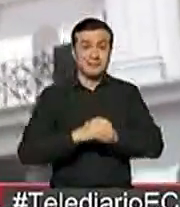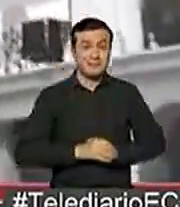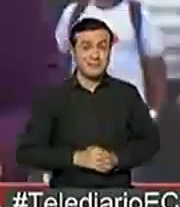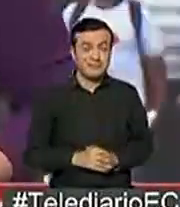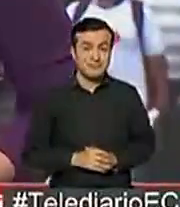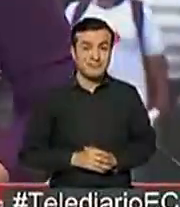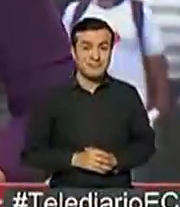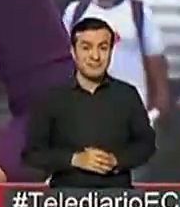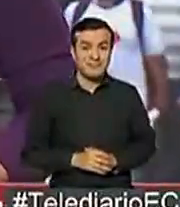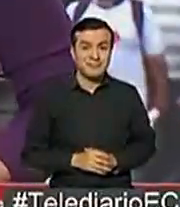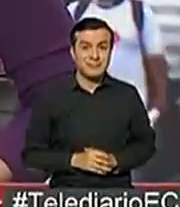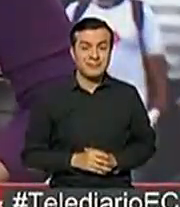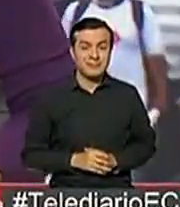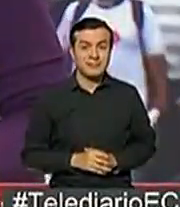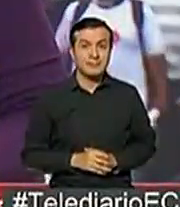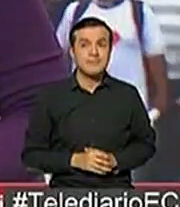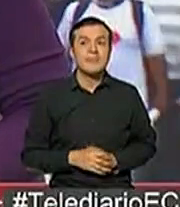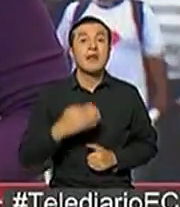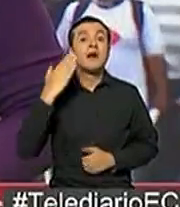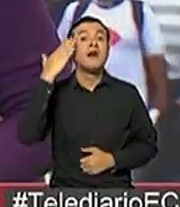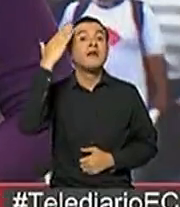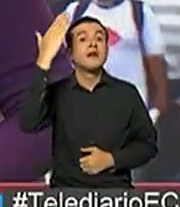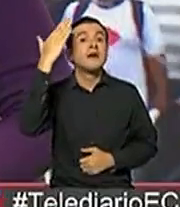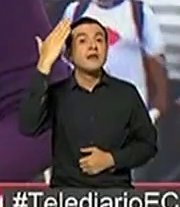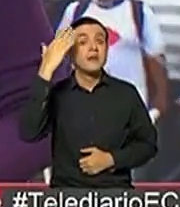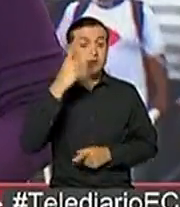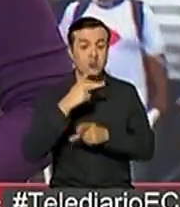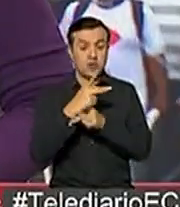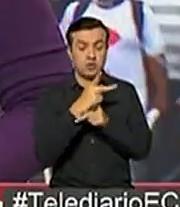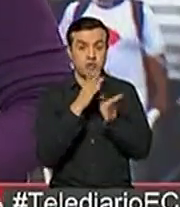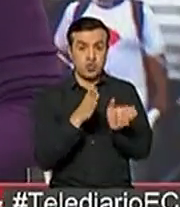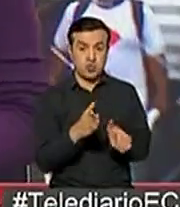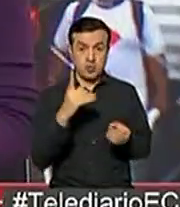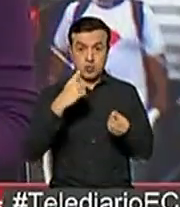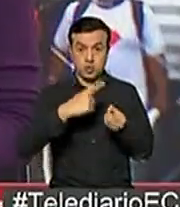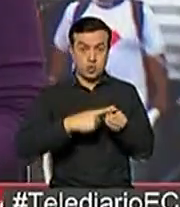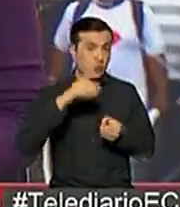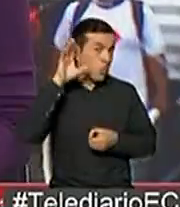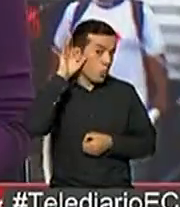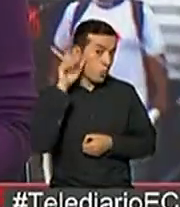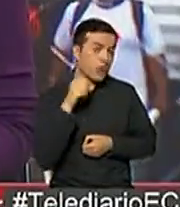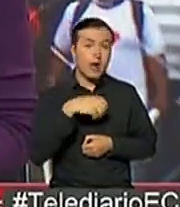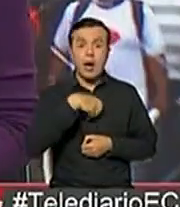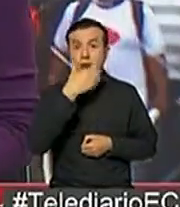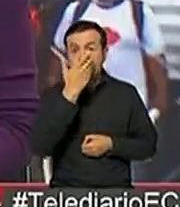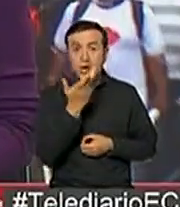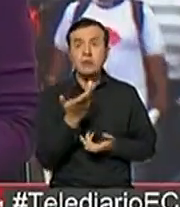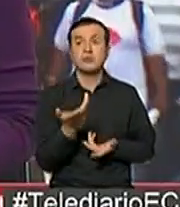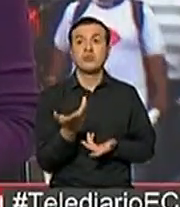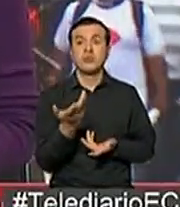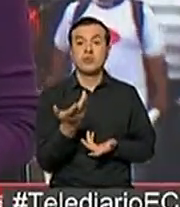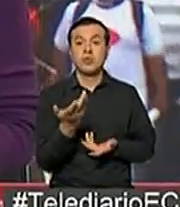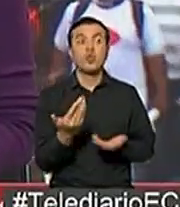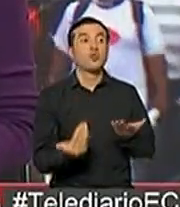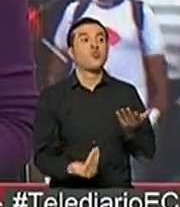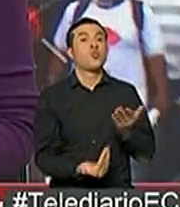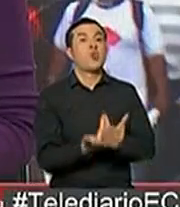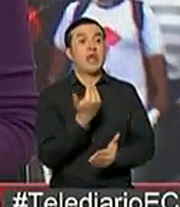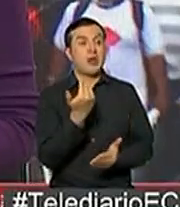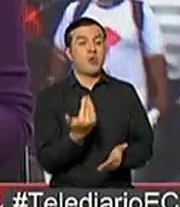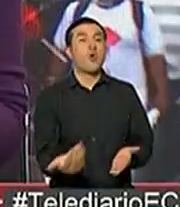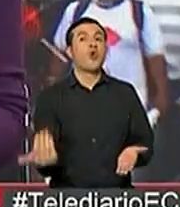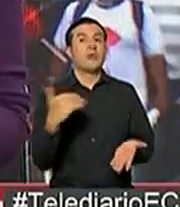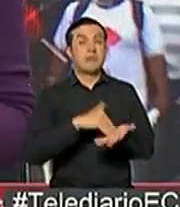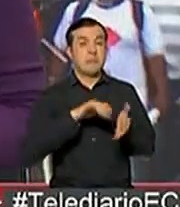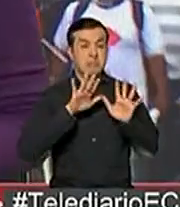públicos alcaldes y un concejal de quito cuenca y ambato rechazan el nuevo llamado a un paro nacional